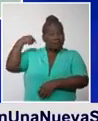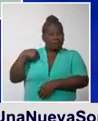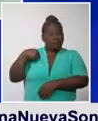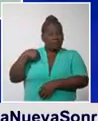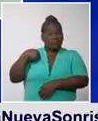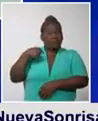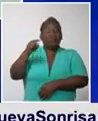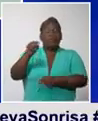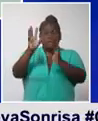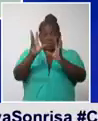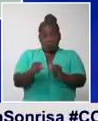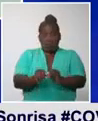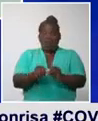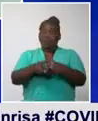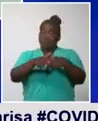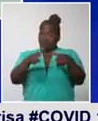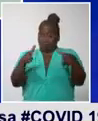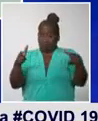una cifra elevada.